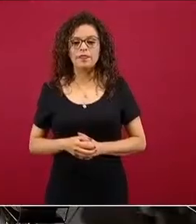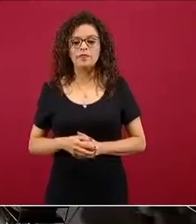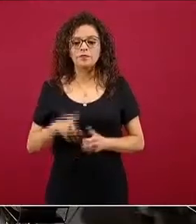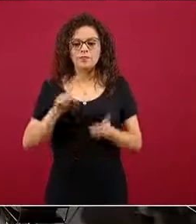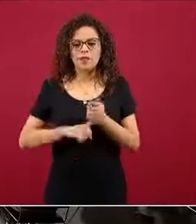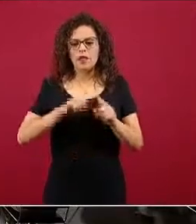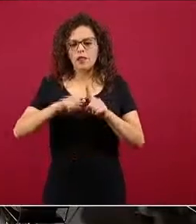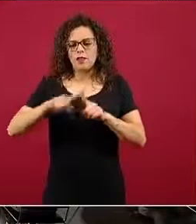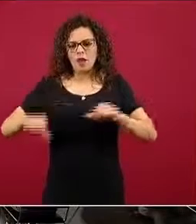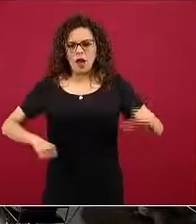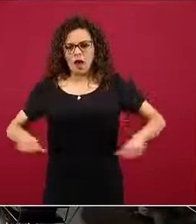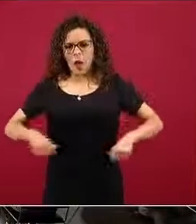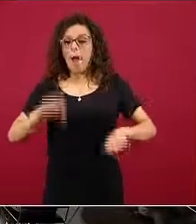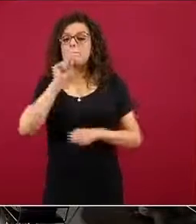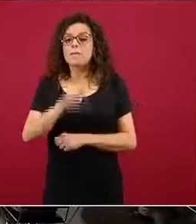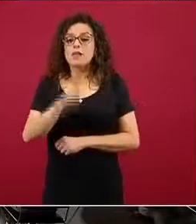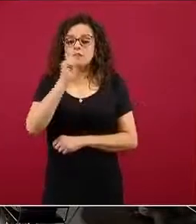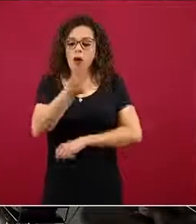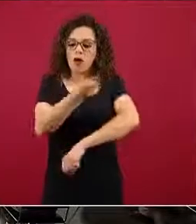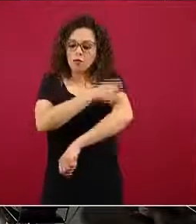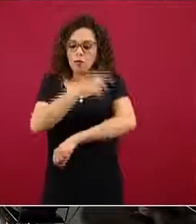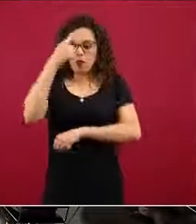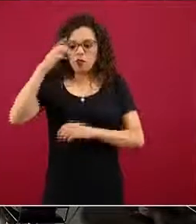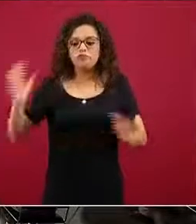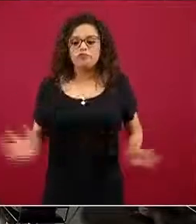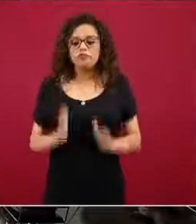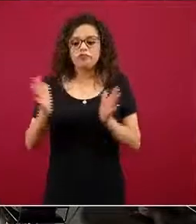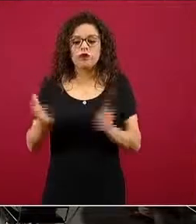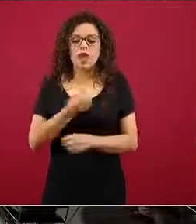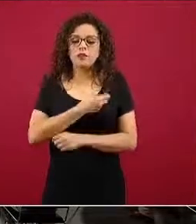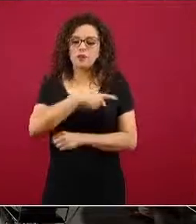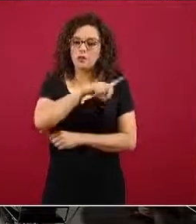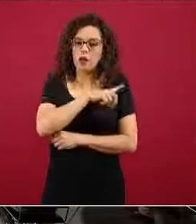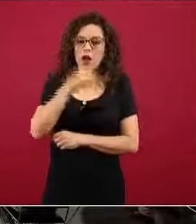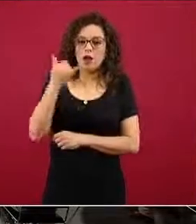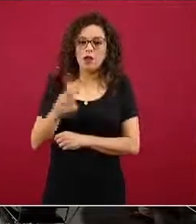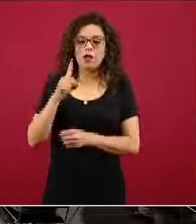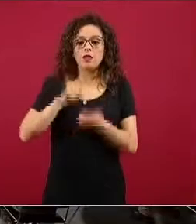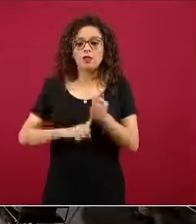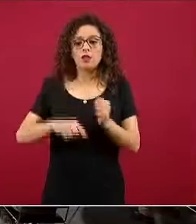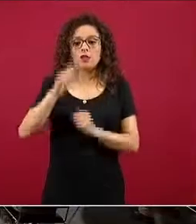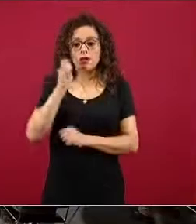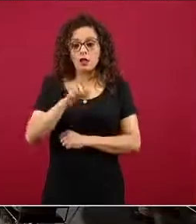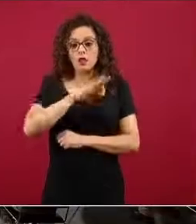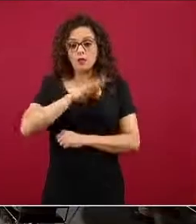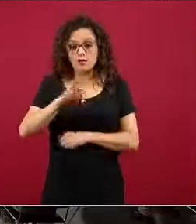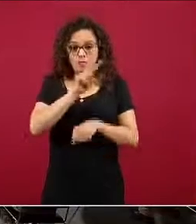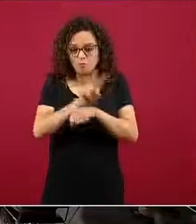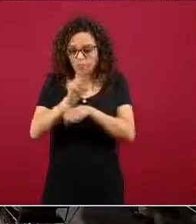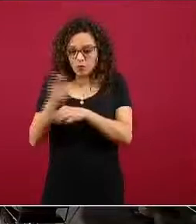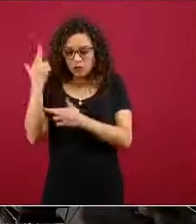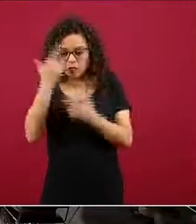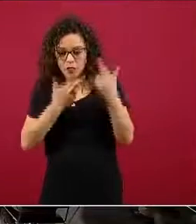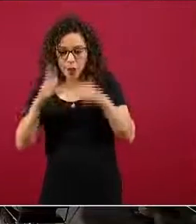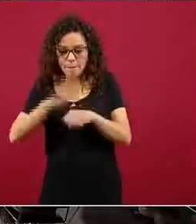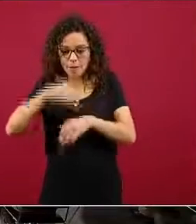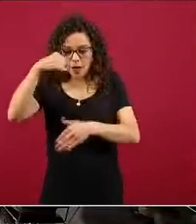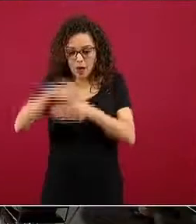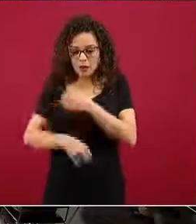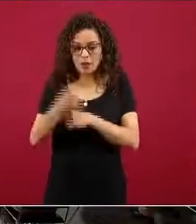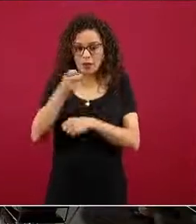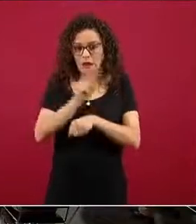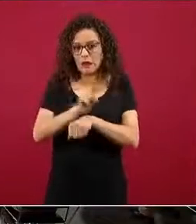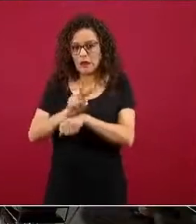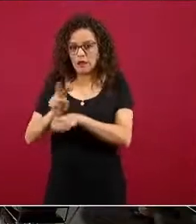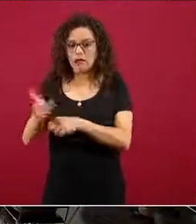vacunación, de promoción de la salud y además expandir las antenas, la capacidad de monitoreo para la